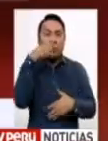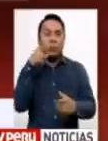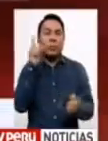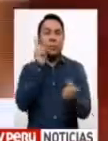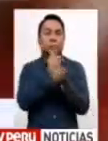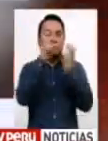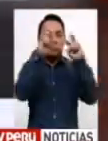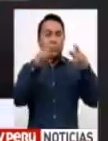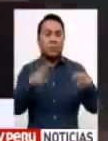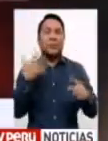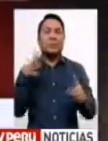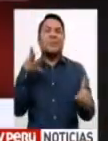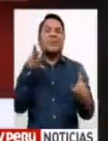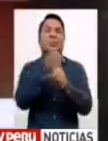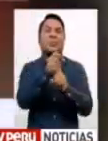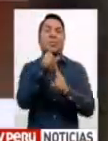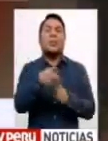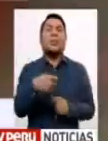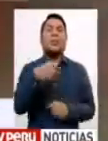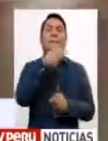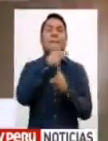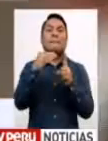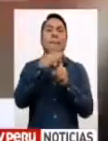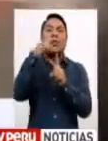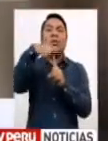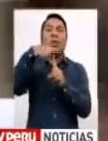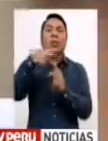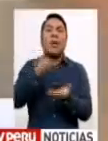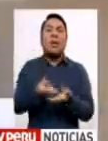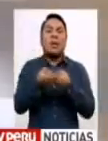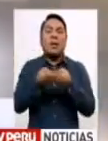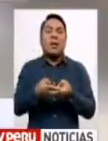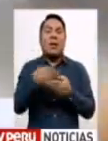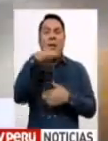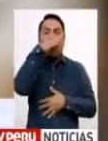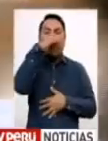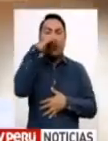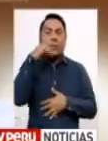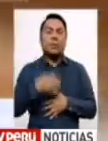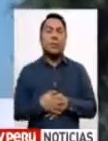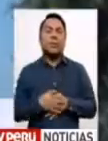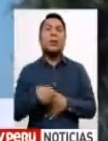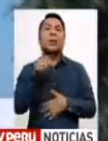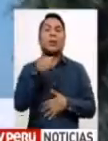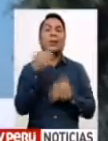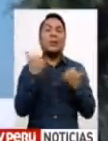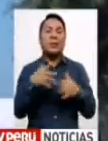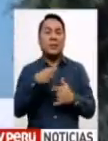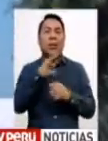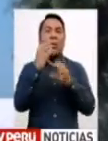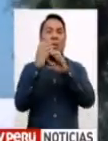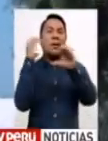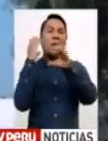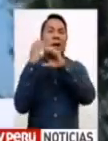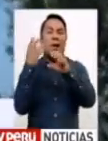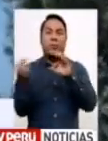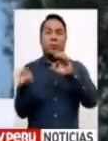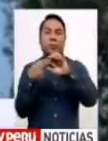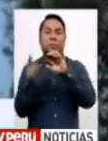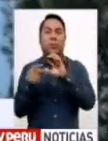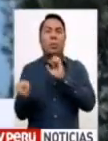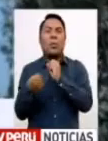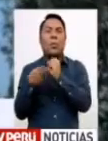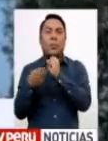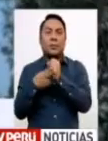de media tonelada de clorhidrato de cocaína en una intervención realizada en el local de lavado de autos, conocido como